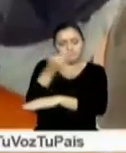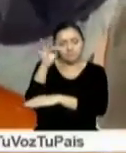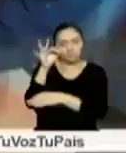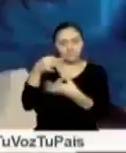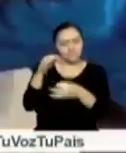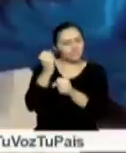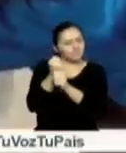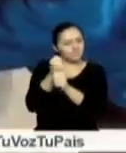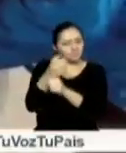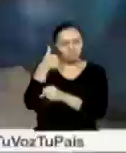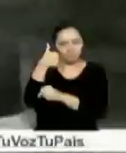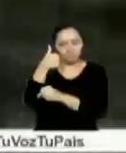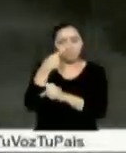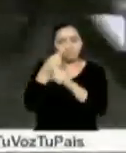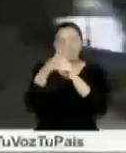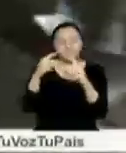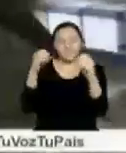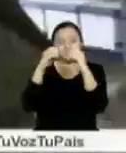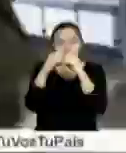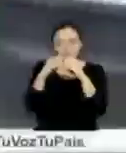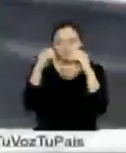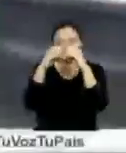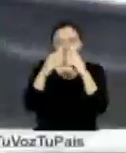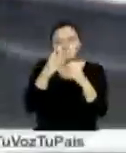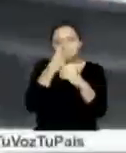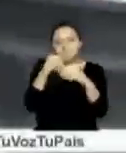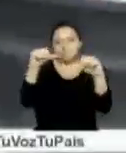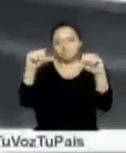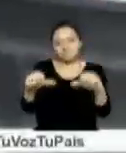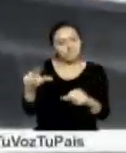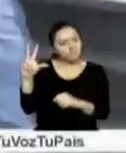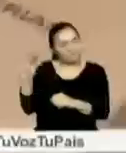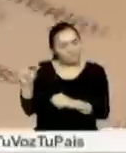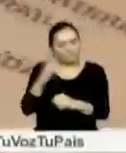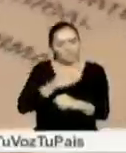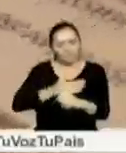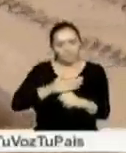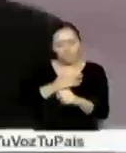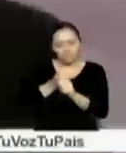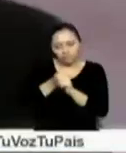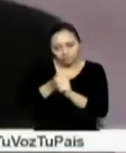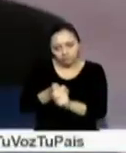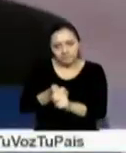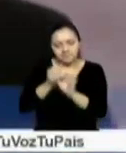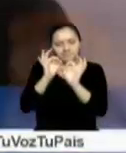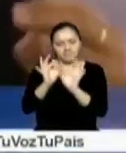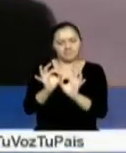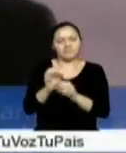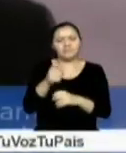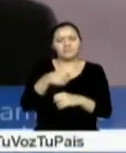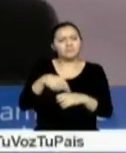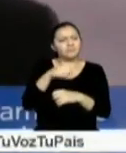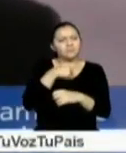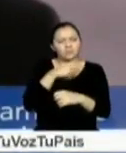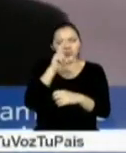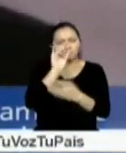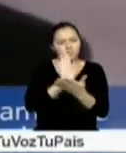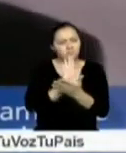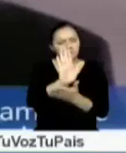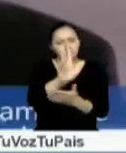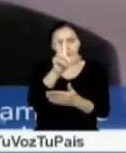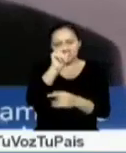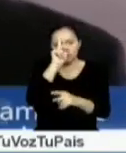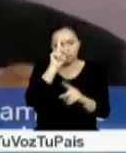pasado e Indicó que no se puede permitir que se cuestione la cadena de custodia creo que hay que rechazar de forma categórica y